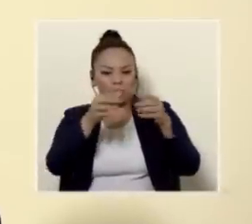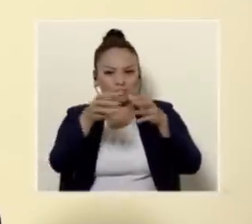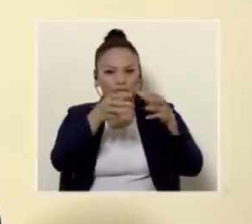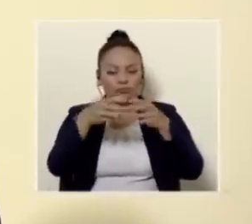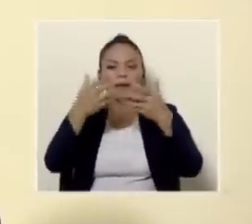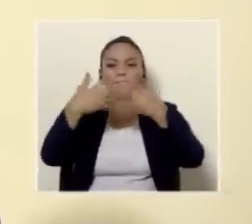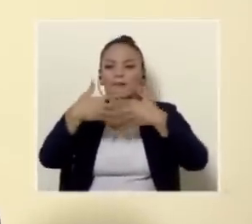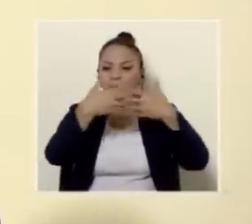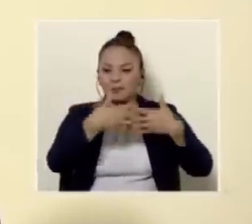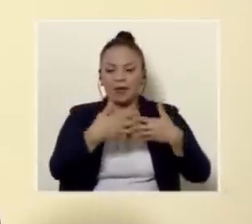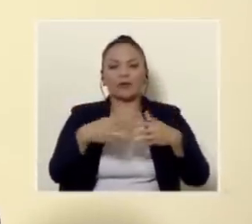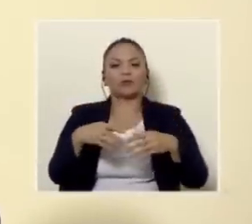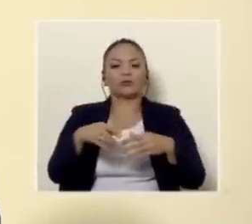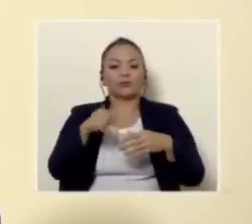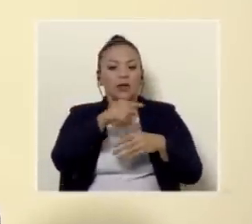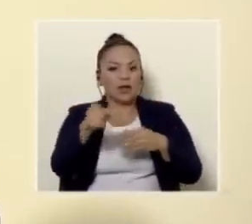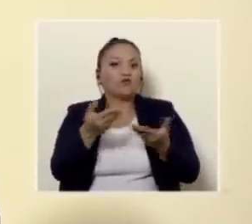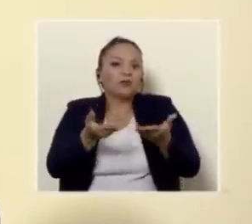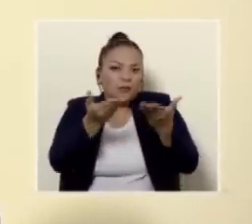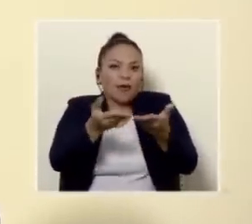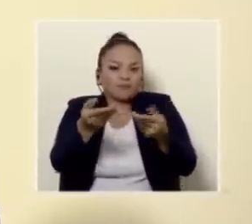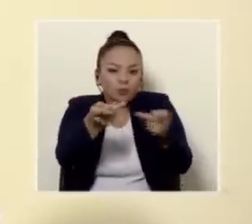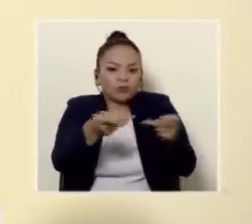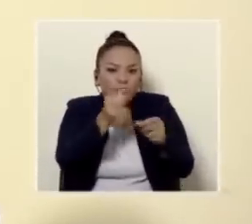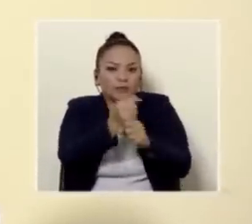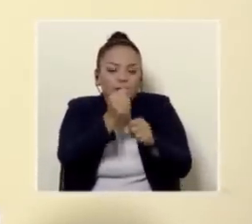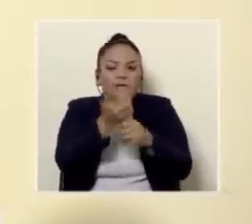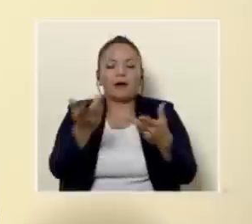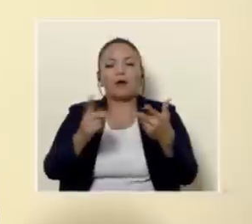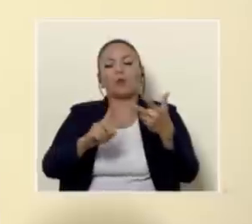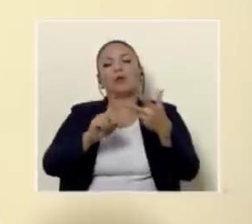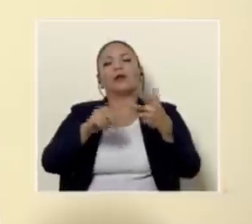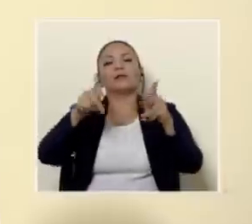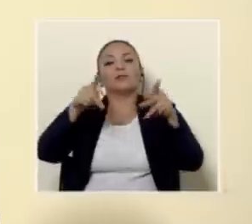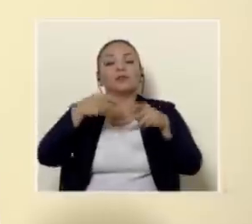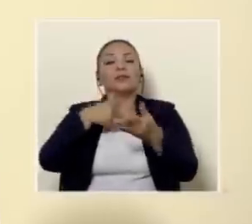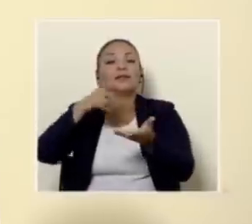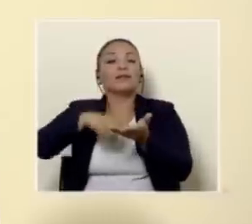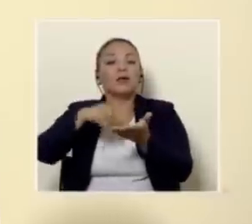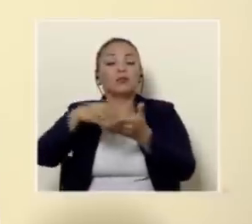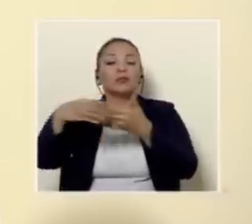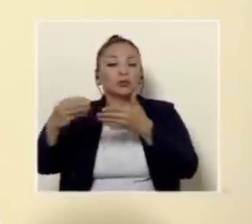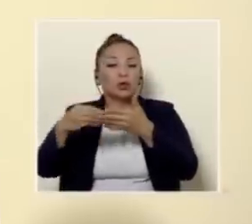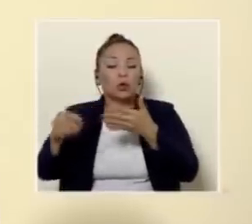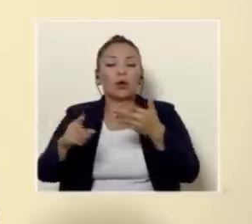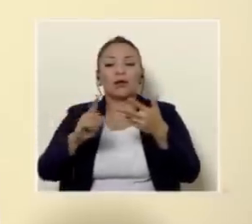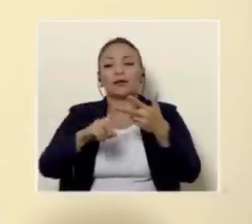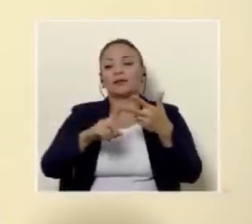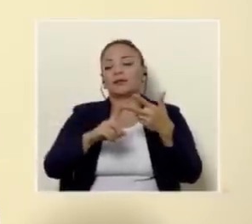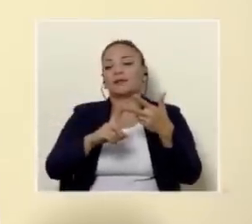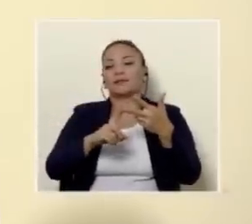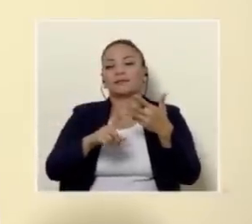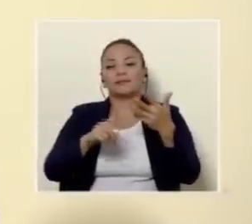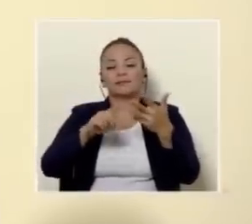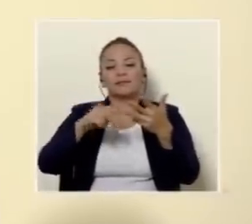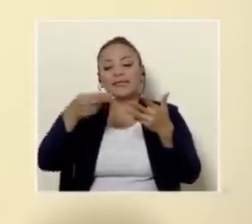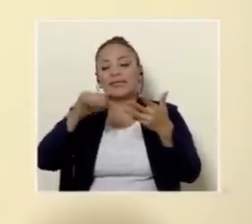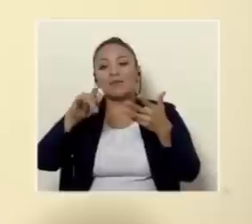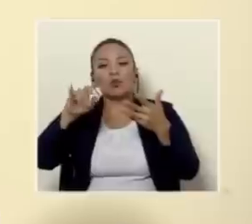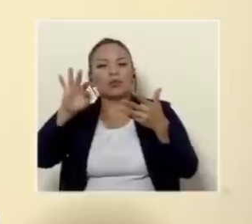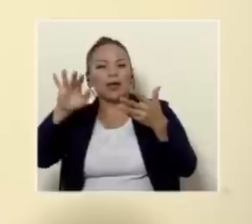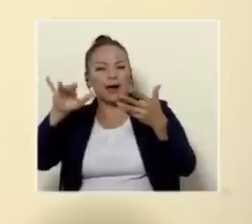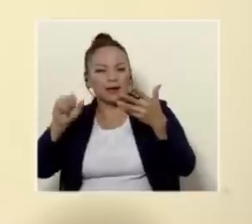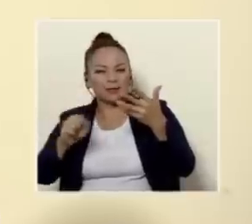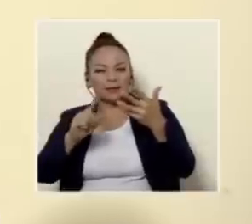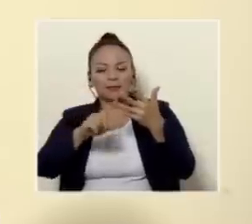empresarios, los que dan trabajo, los que tienen deudas en dólares para las hipotecas,